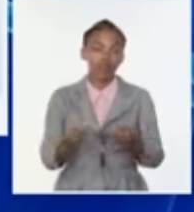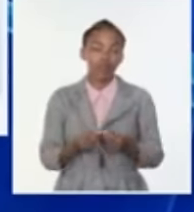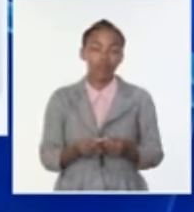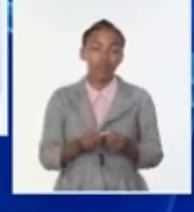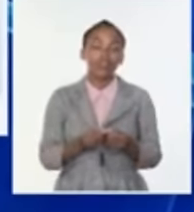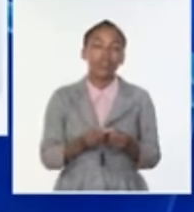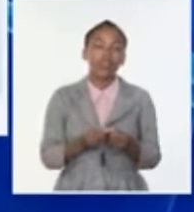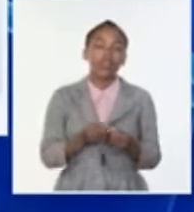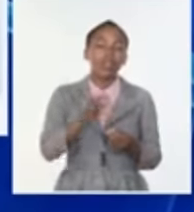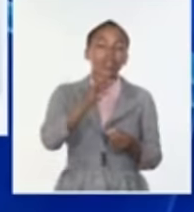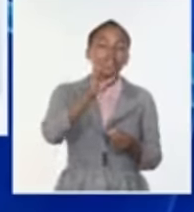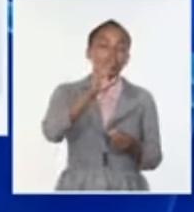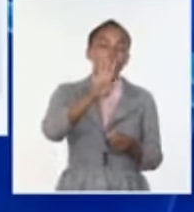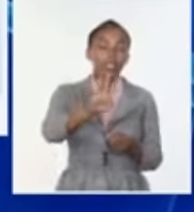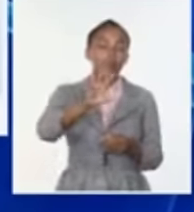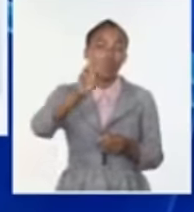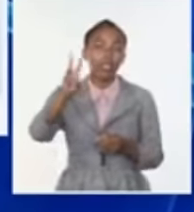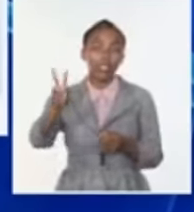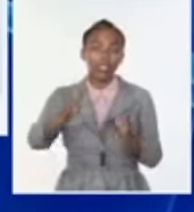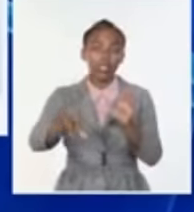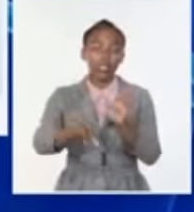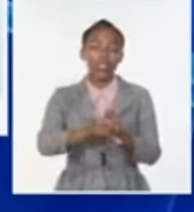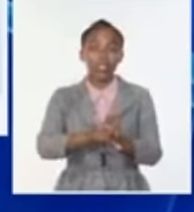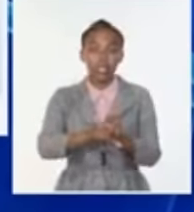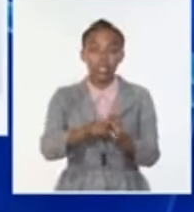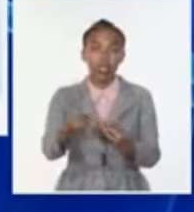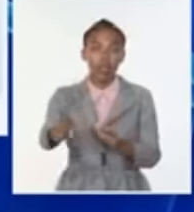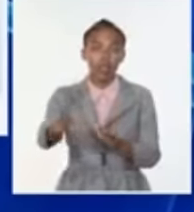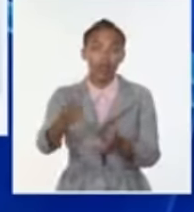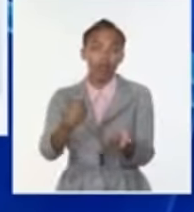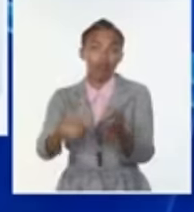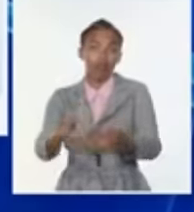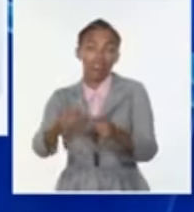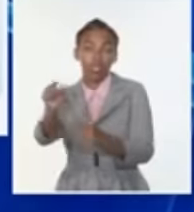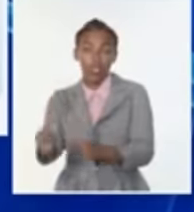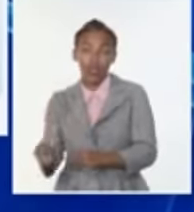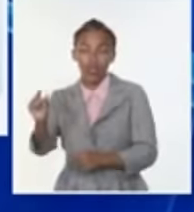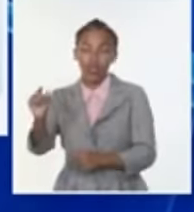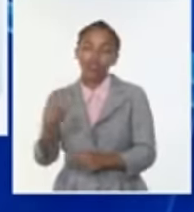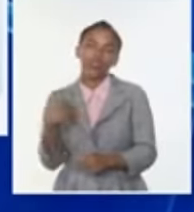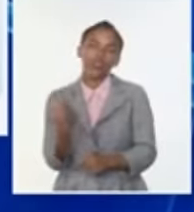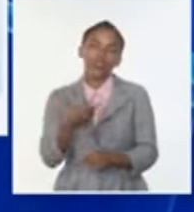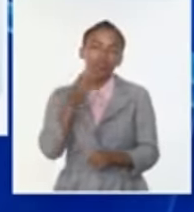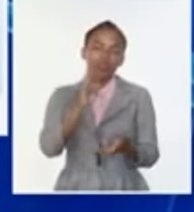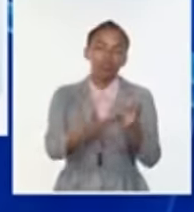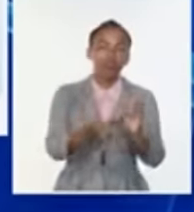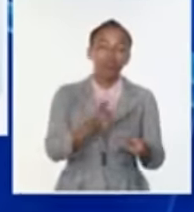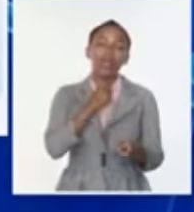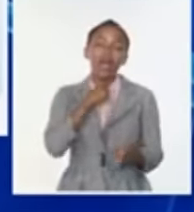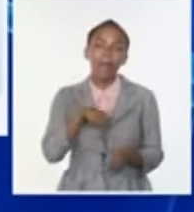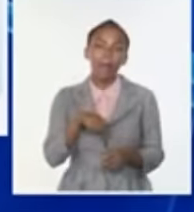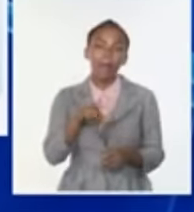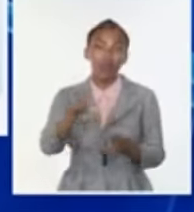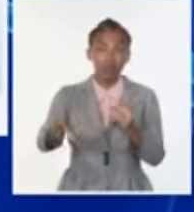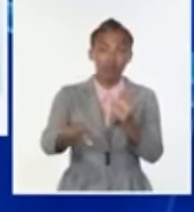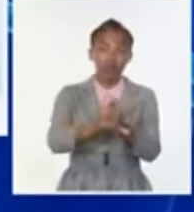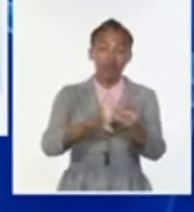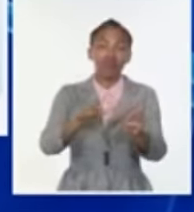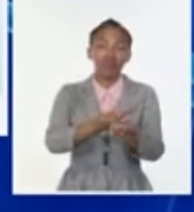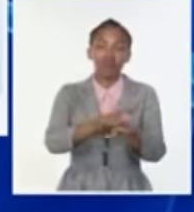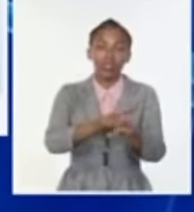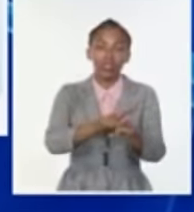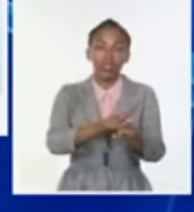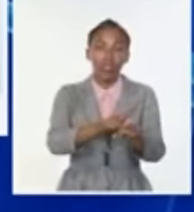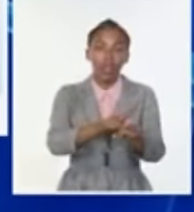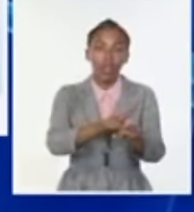53 licencias a esos vendedores. Nosotros también hemos orientado, si a todo el que viola le cerramos el negocio,